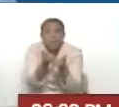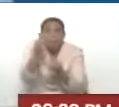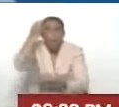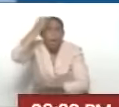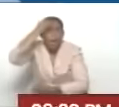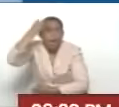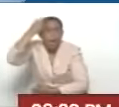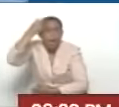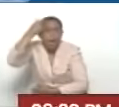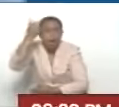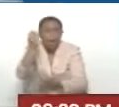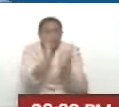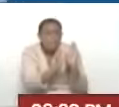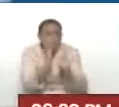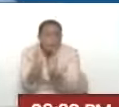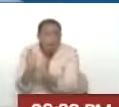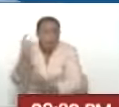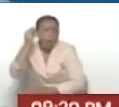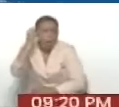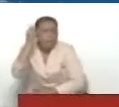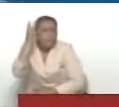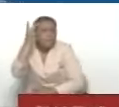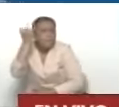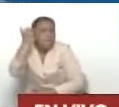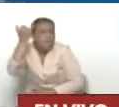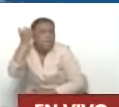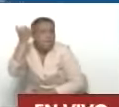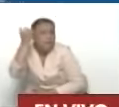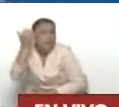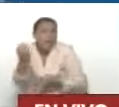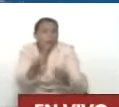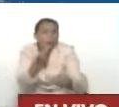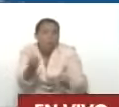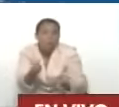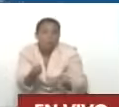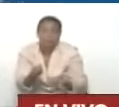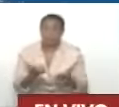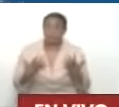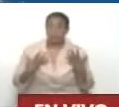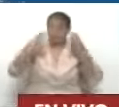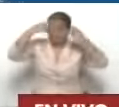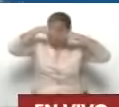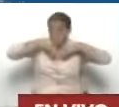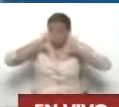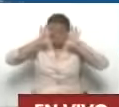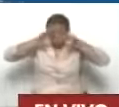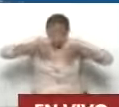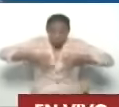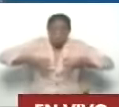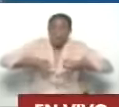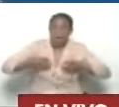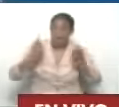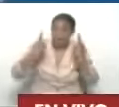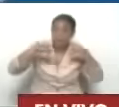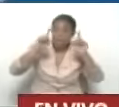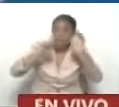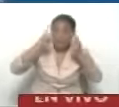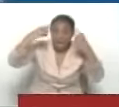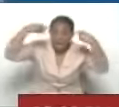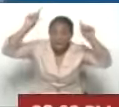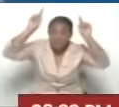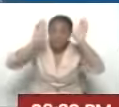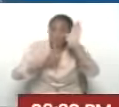repensarse, para planificarse, para crear cosas nuevas. Fue increíble. Es el éxito del proceso de recuperación